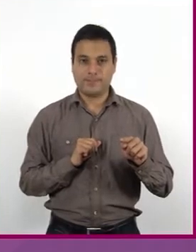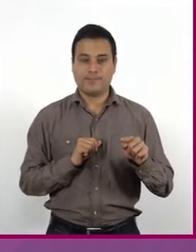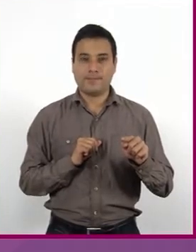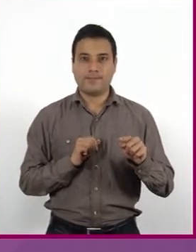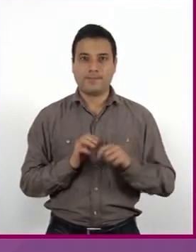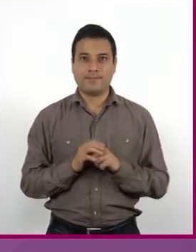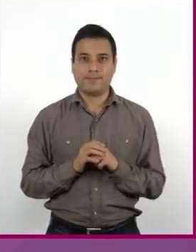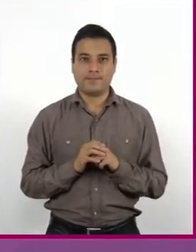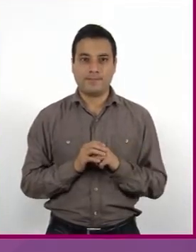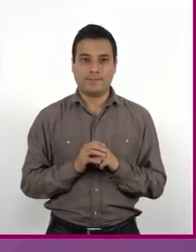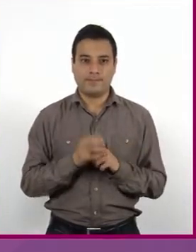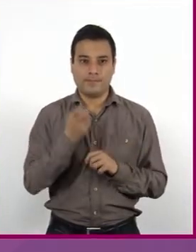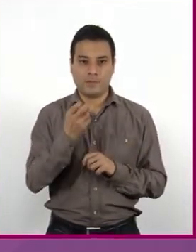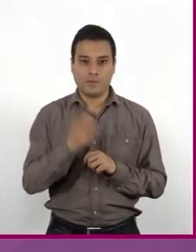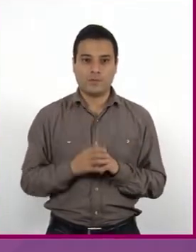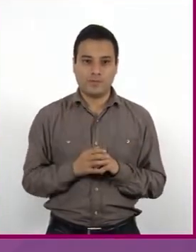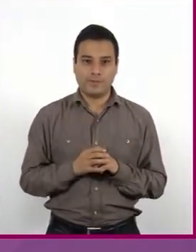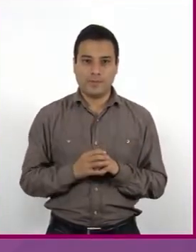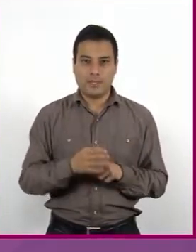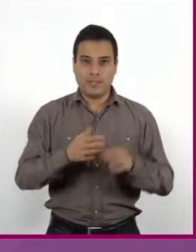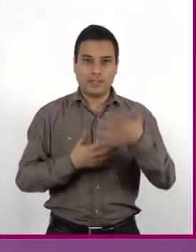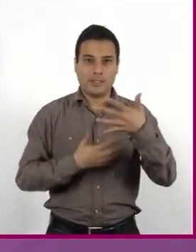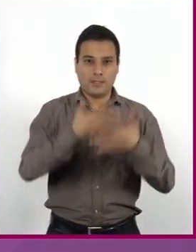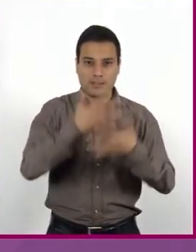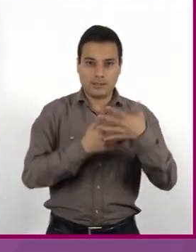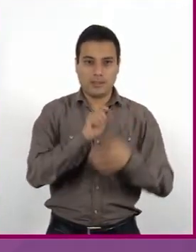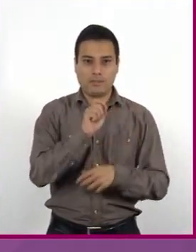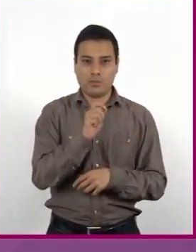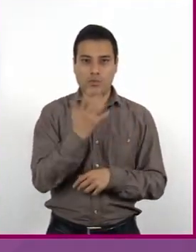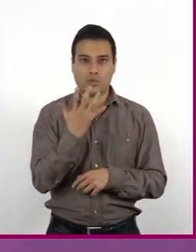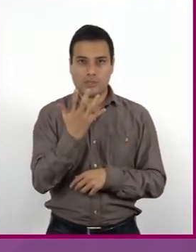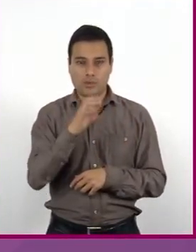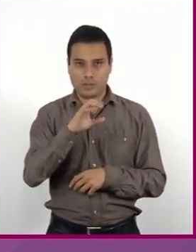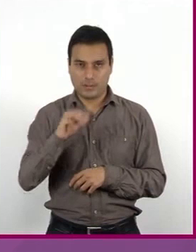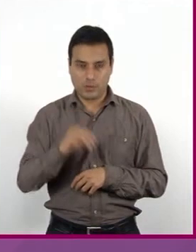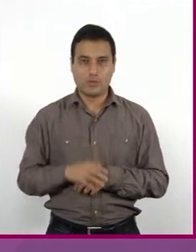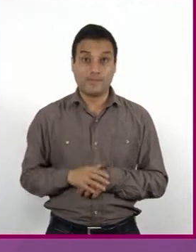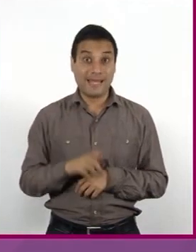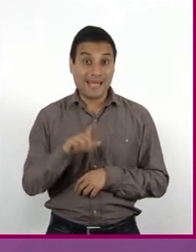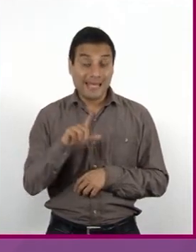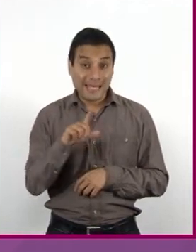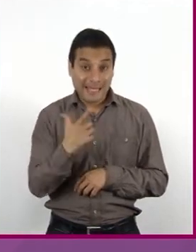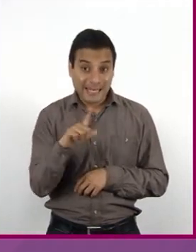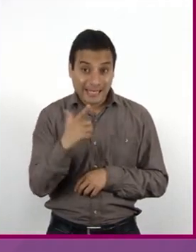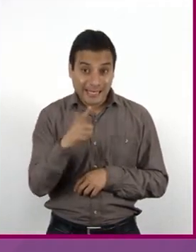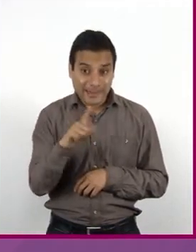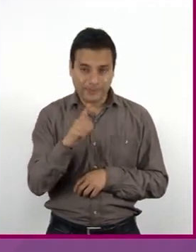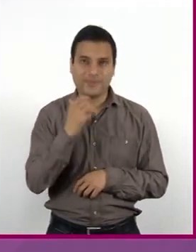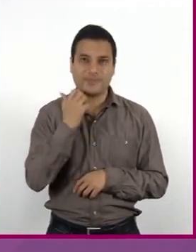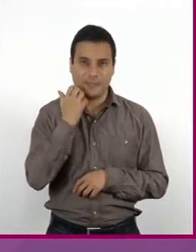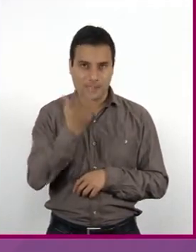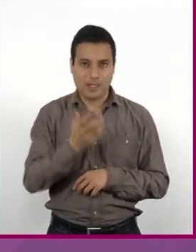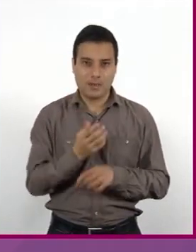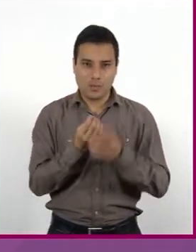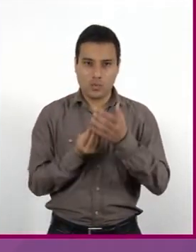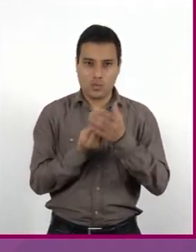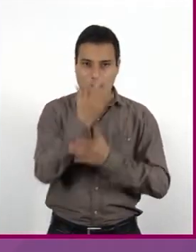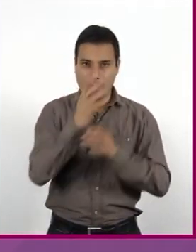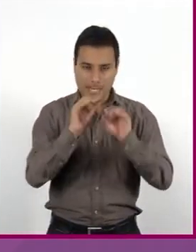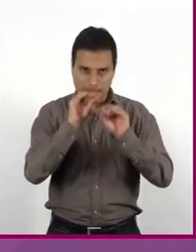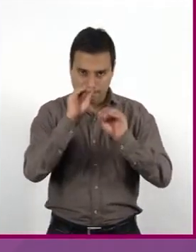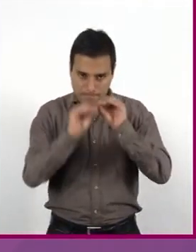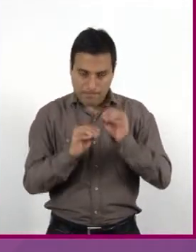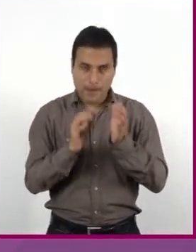triángulo, equilátero 15.5 centímetros. Lía quiere elaborar las nuevas cajas con